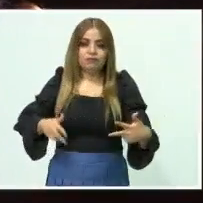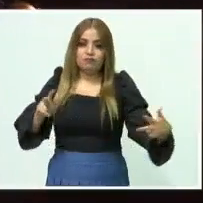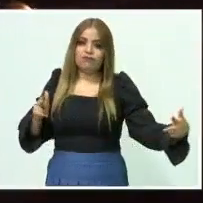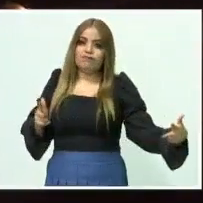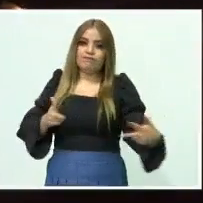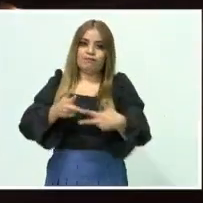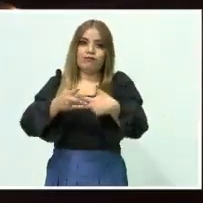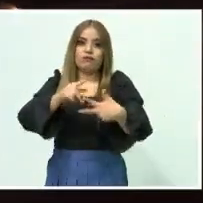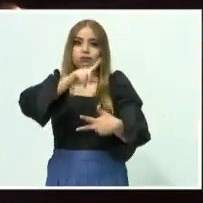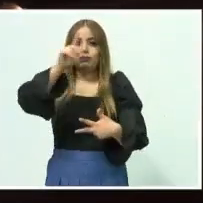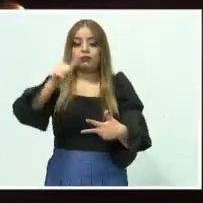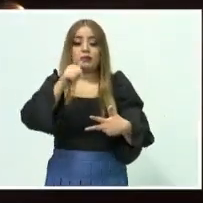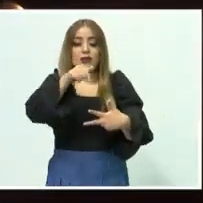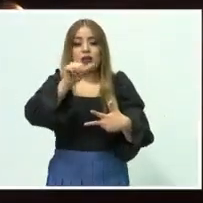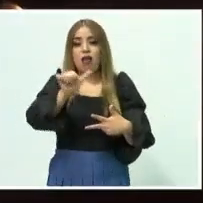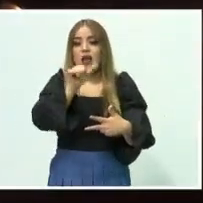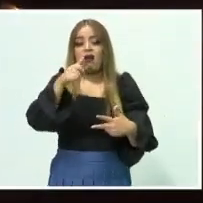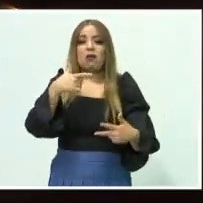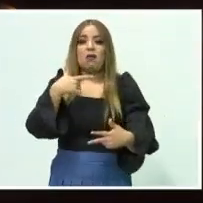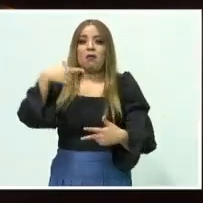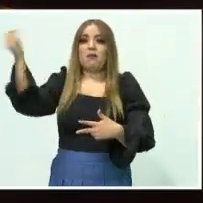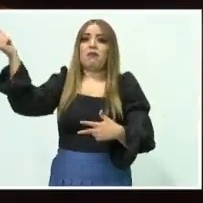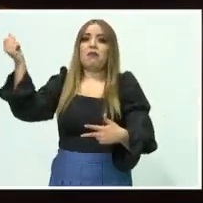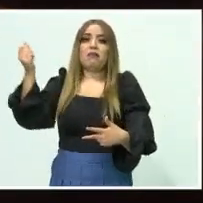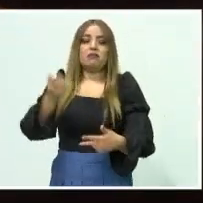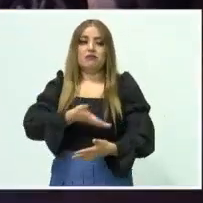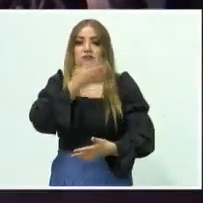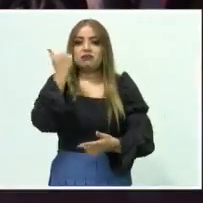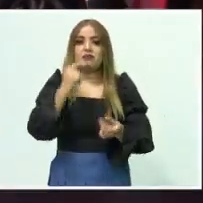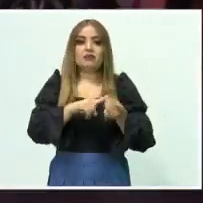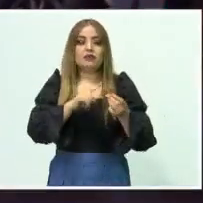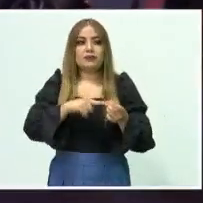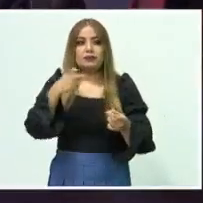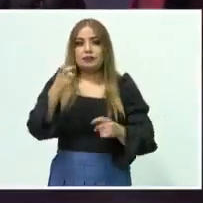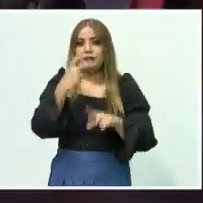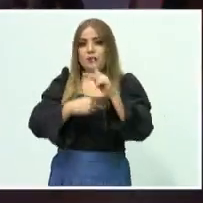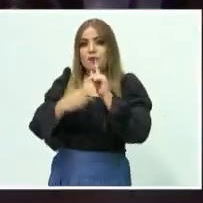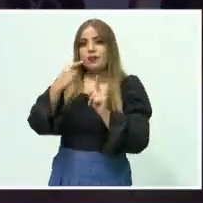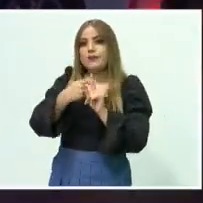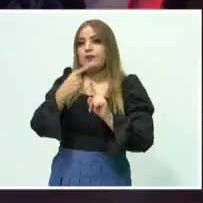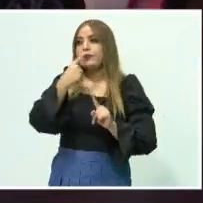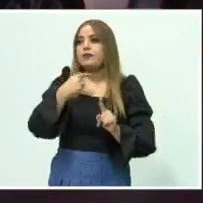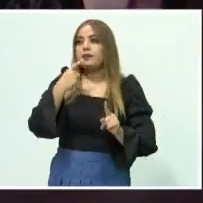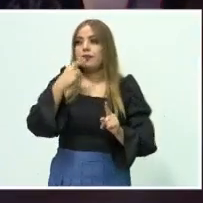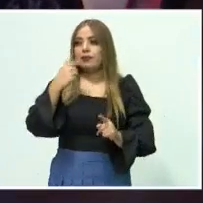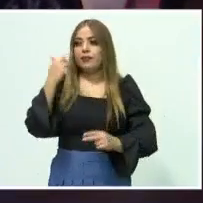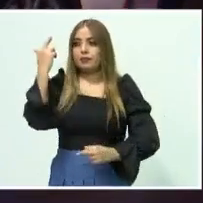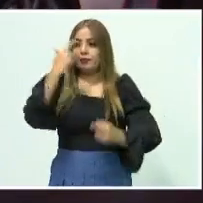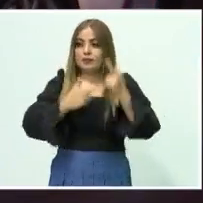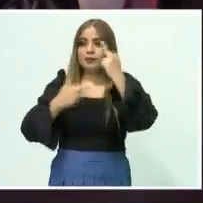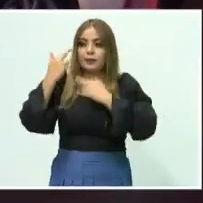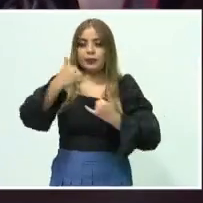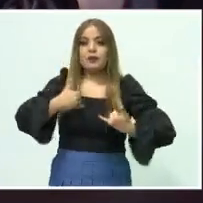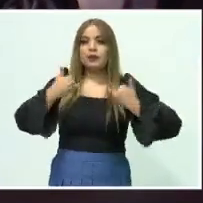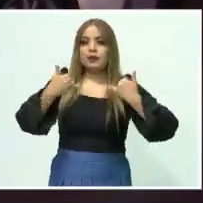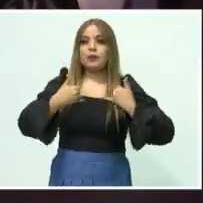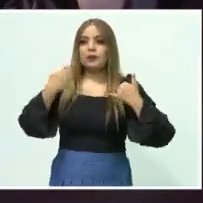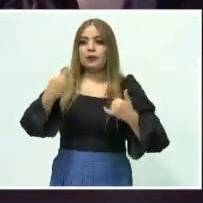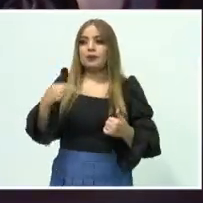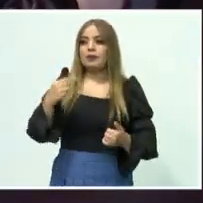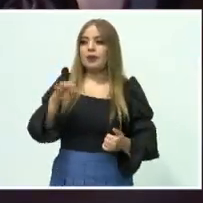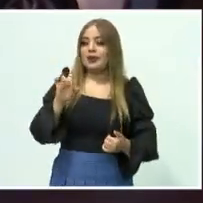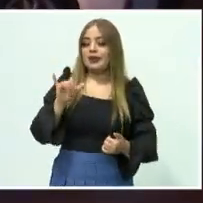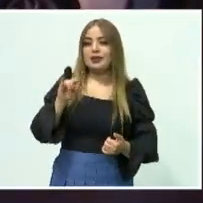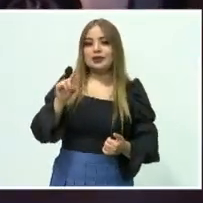otro automóvil escapó con rumbo desconocido. Una ambulancia de Cruz Roja Mexicana llegó para auxiliar a una jovencita de nombre Elizabeth, de